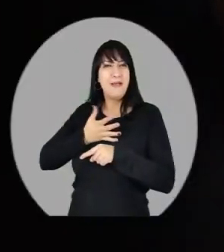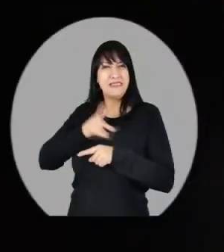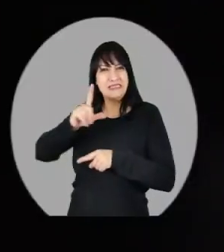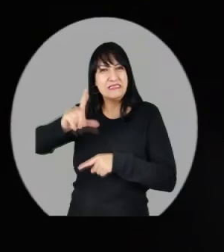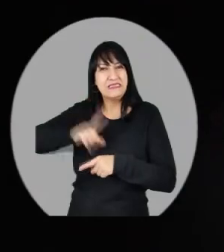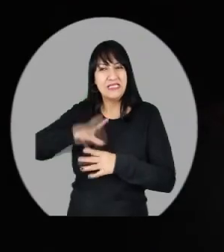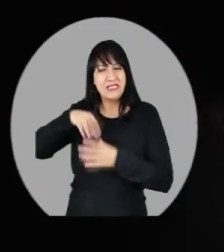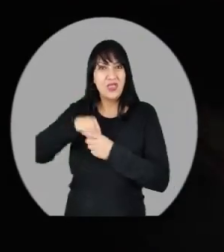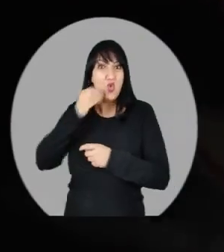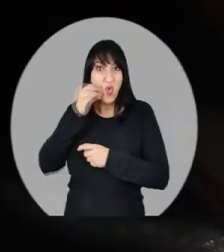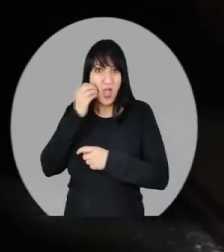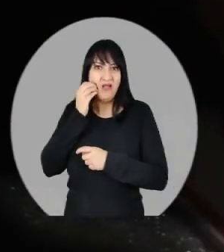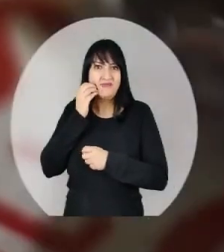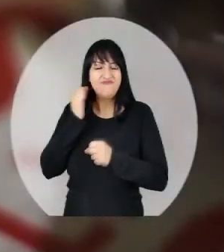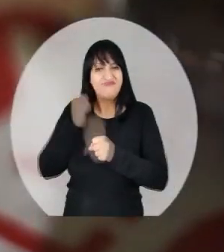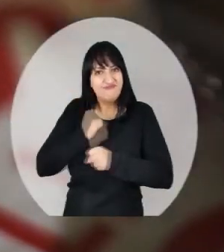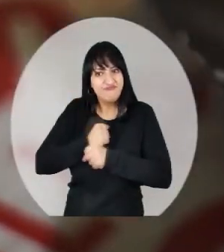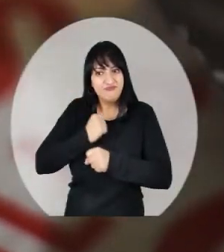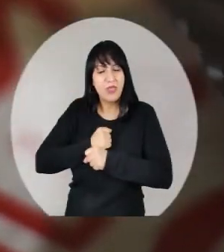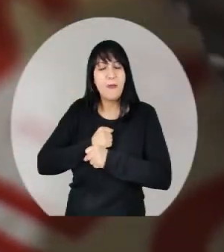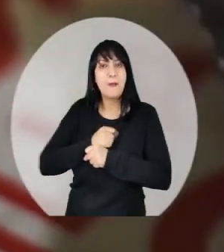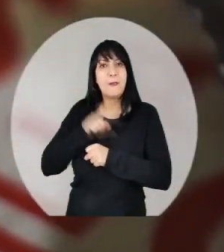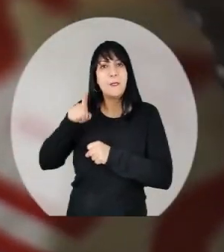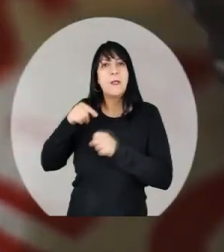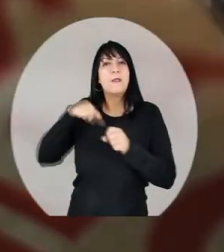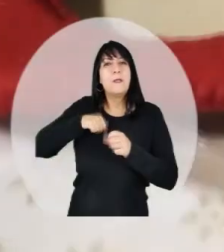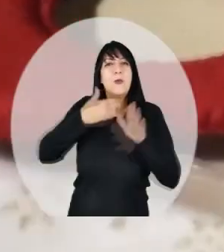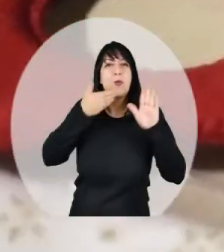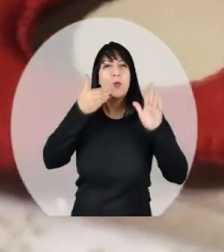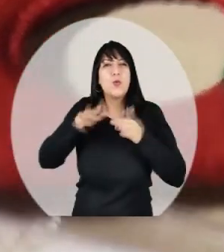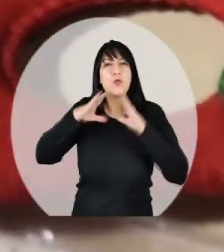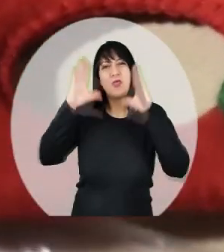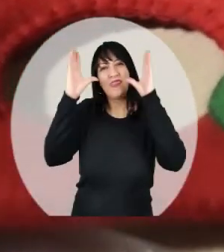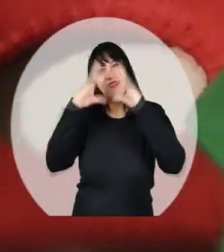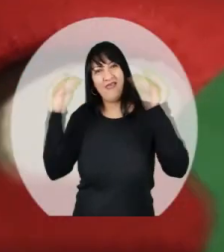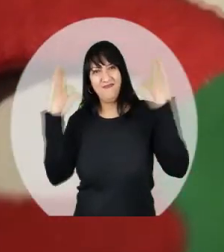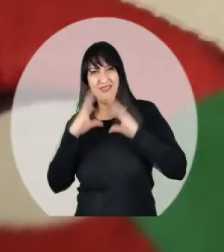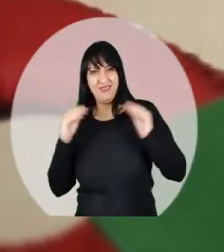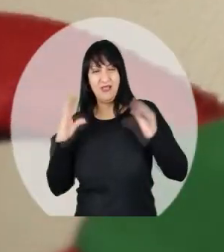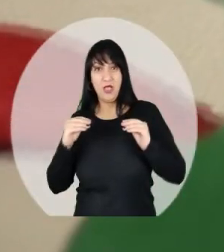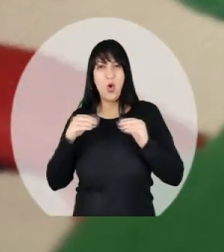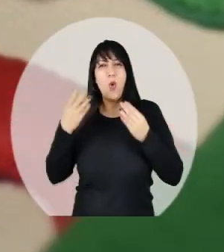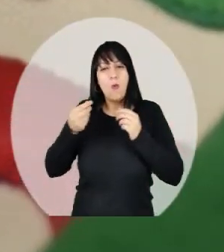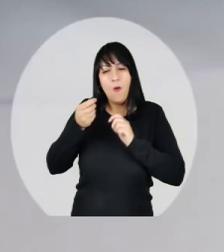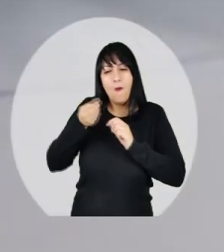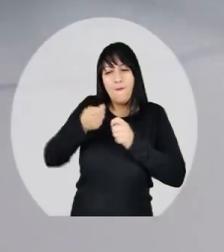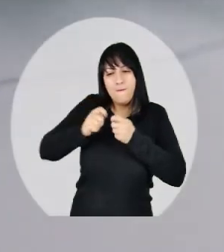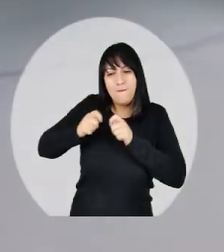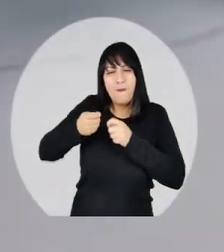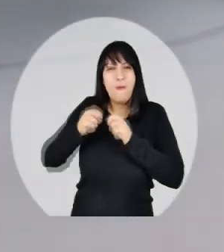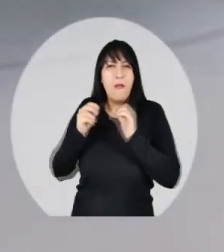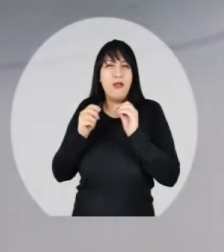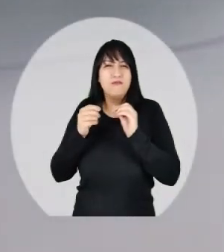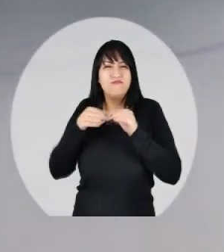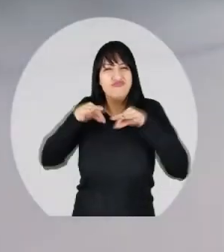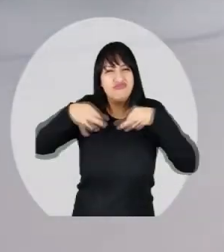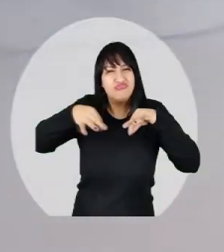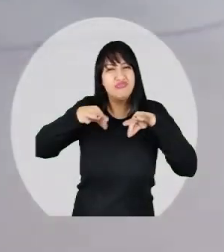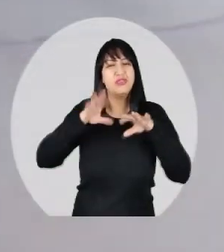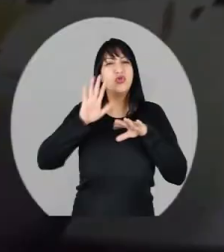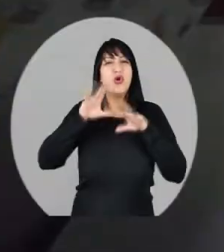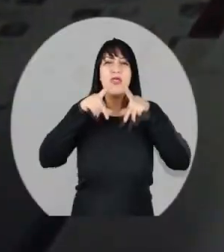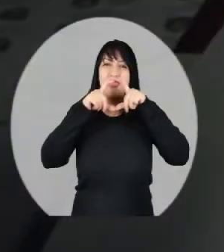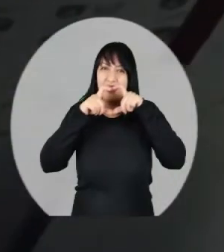las madres cabezas de familia puedan desarrollar diferentes actividades, como son los cursos navideños y en este caso la elaboración de tapabocas.